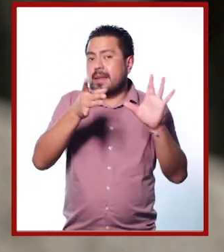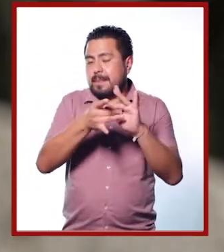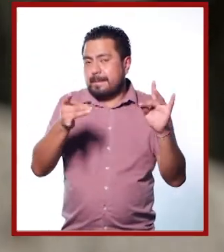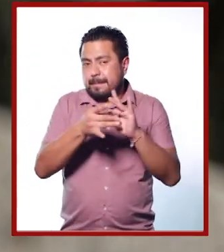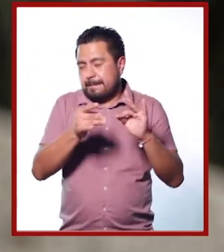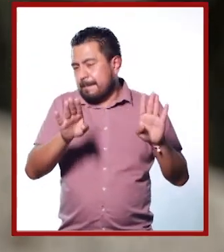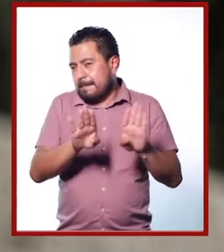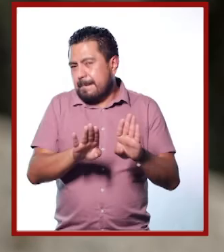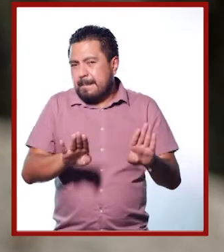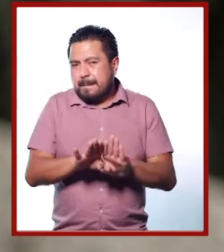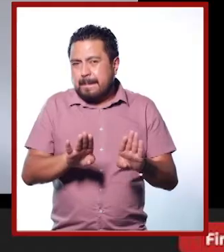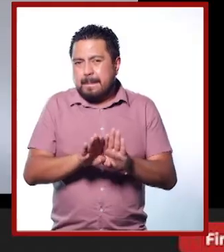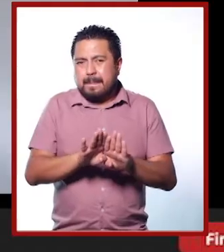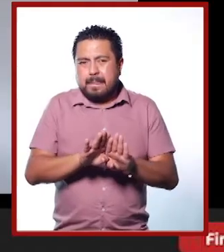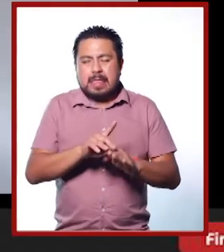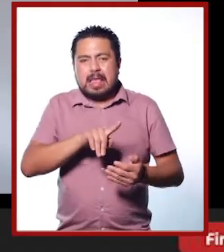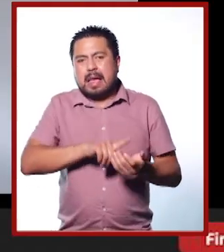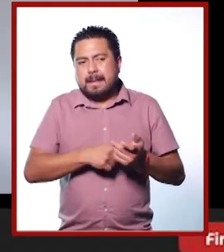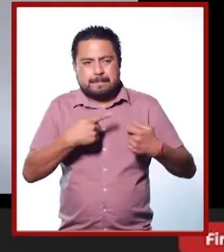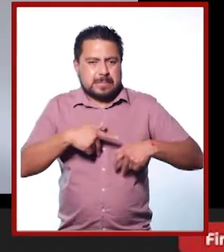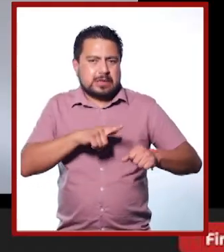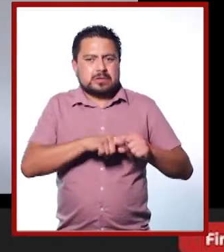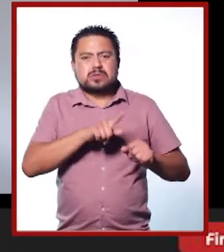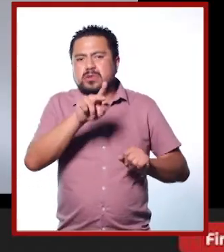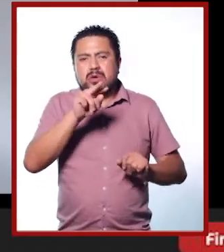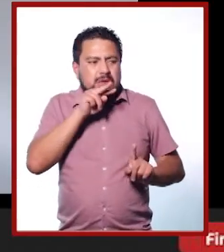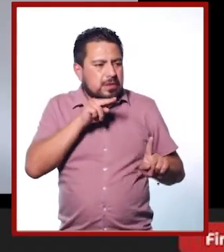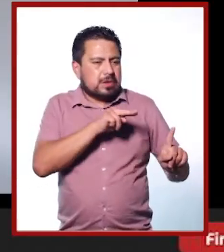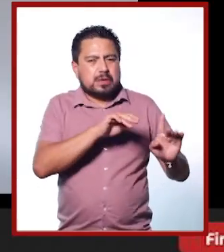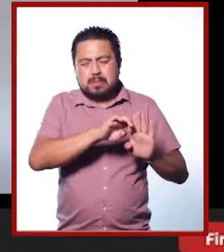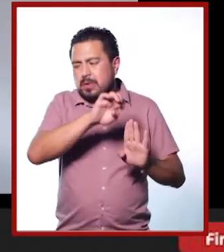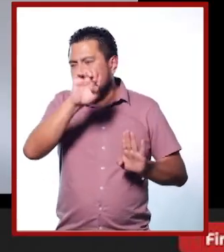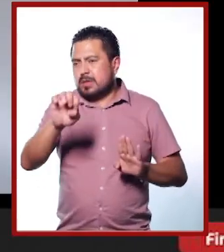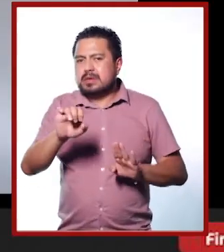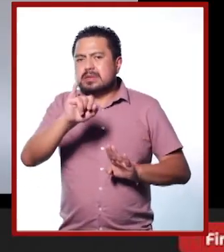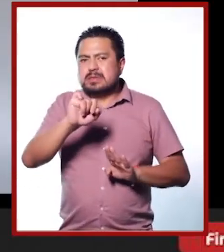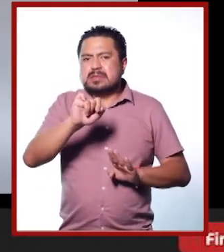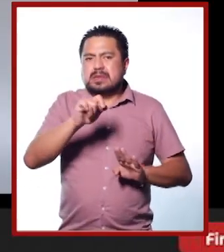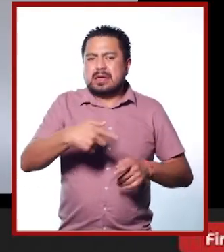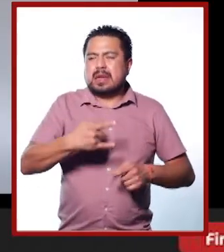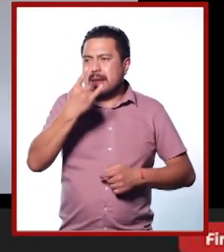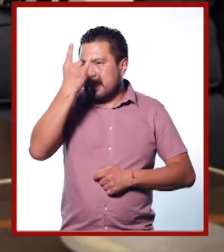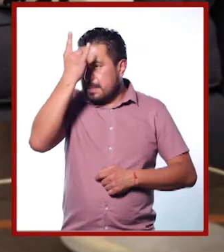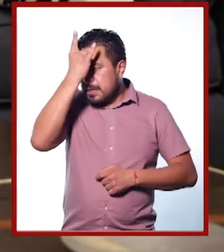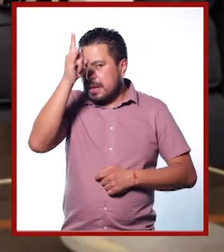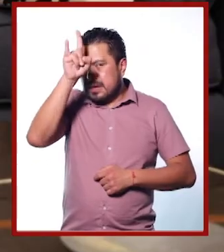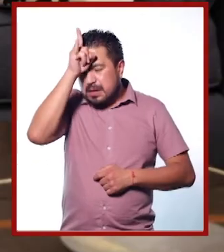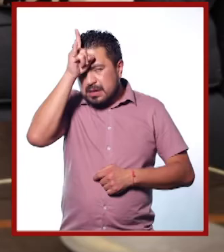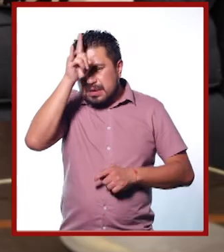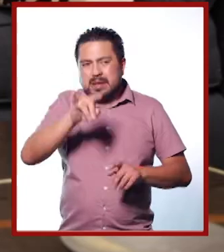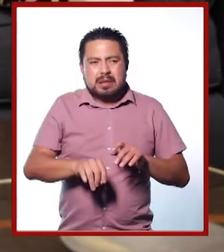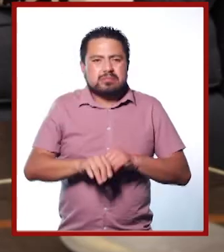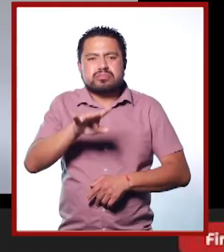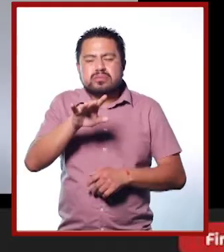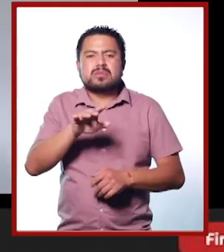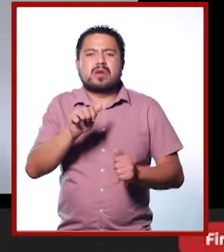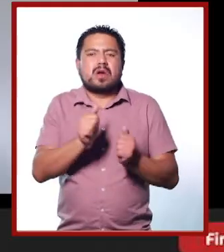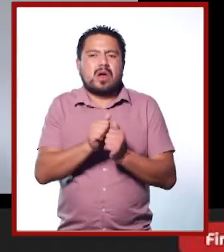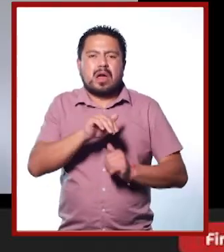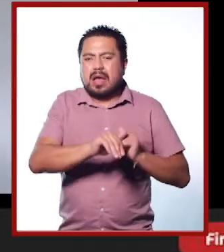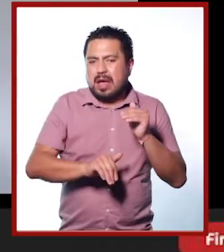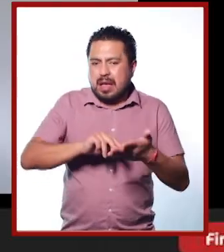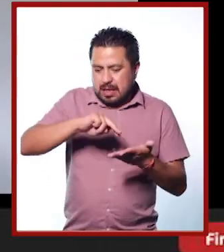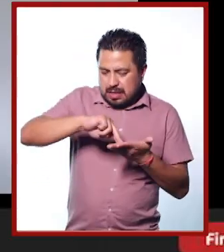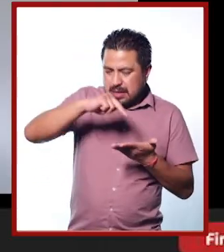no me refiero su intimidad, sino ya no quiere que lo veas, por ejemplo, si se le levanta la pijama o cuando van a ir a